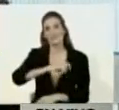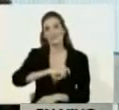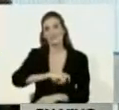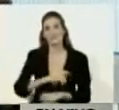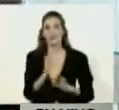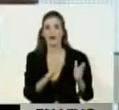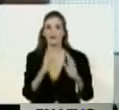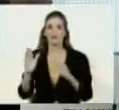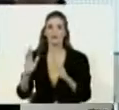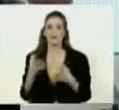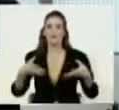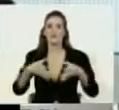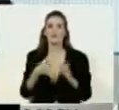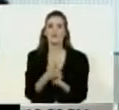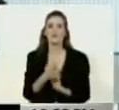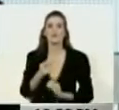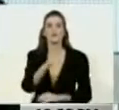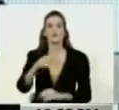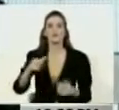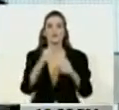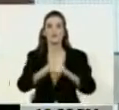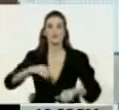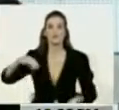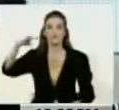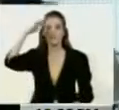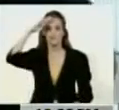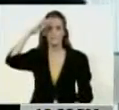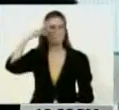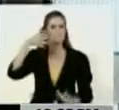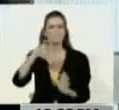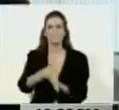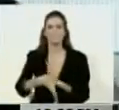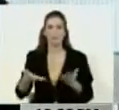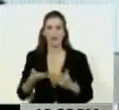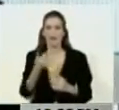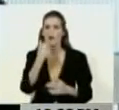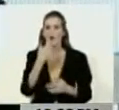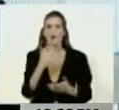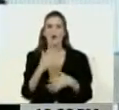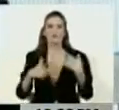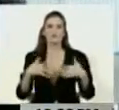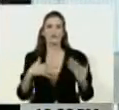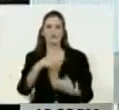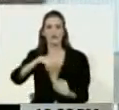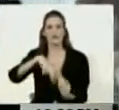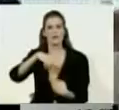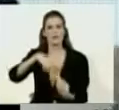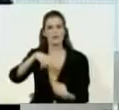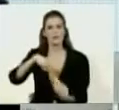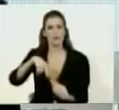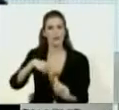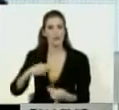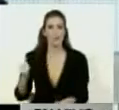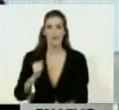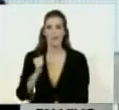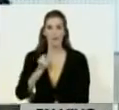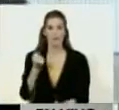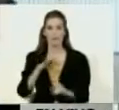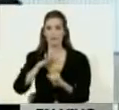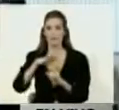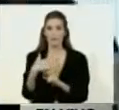de organizar un movimiento cívico-militar para que una acción revolucionaria de cualquier